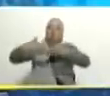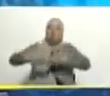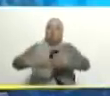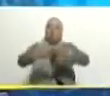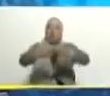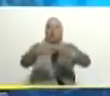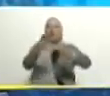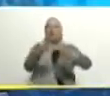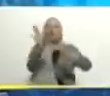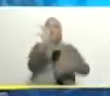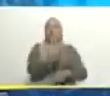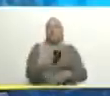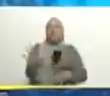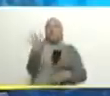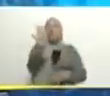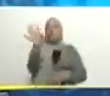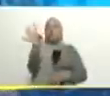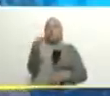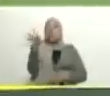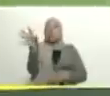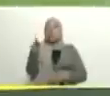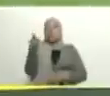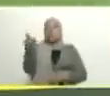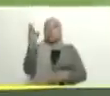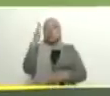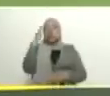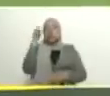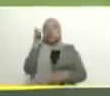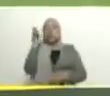Guayana Esequibo y toda su proyección.